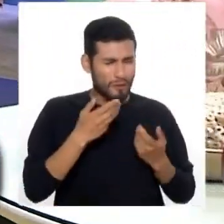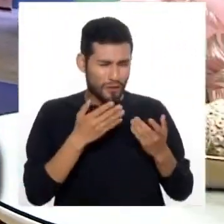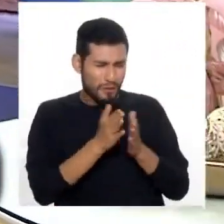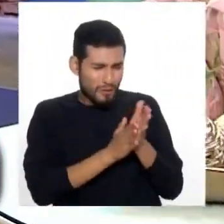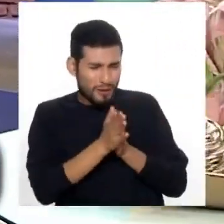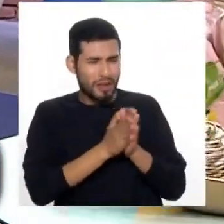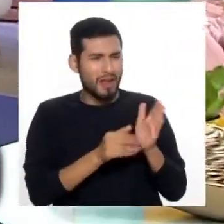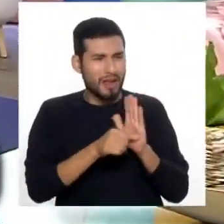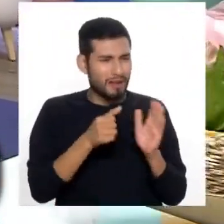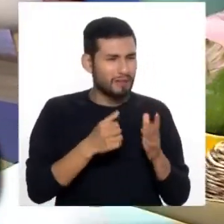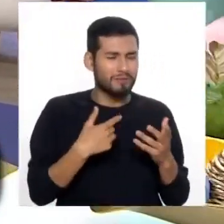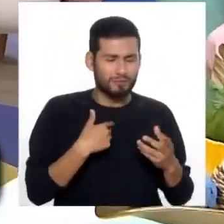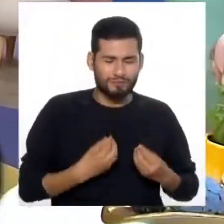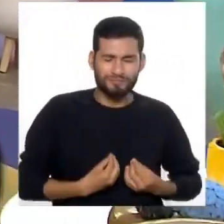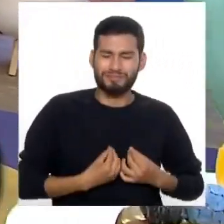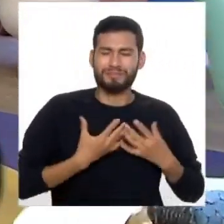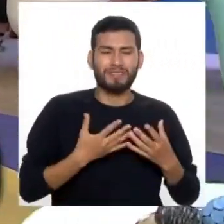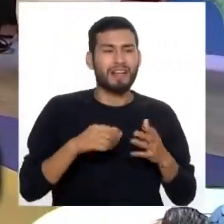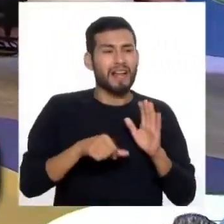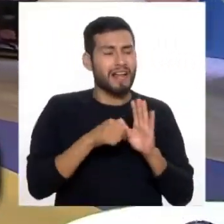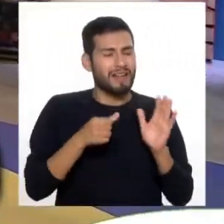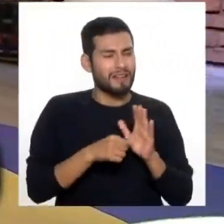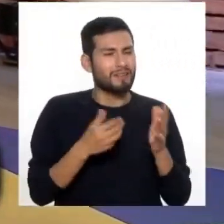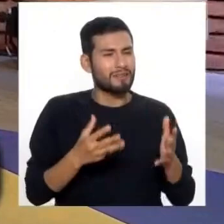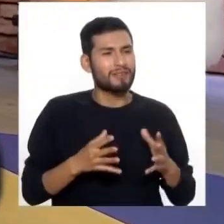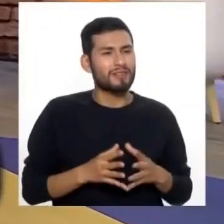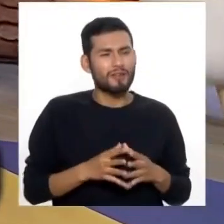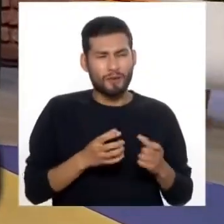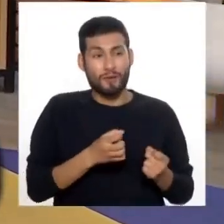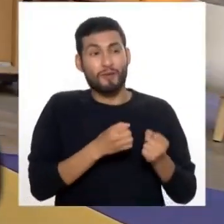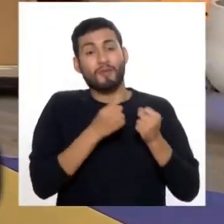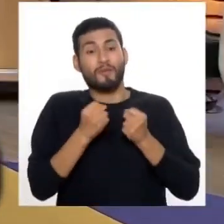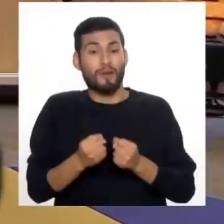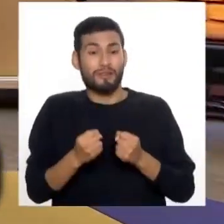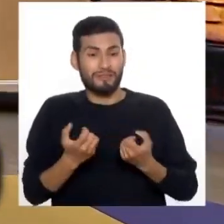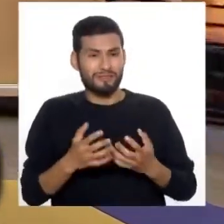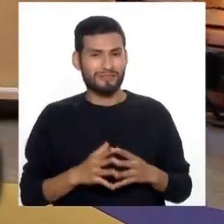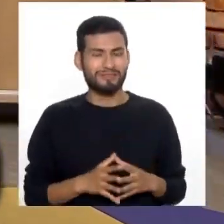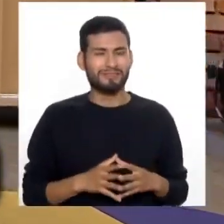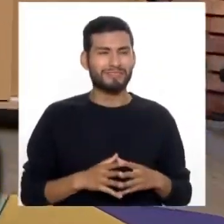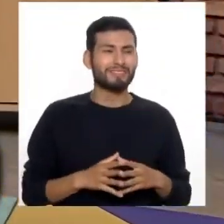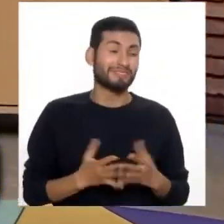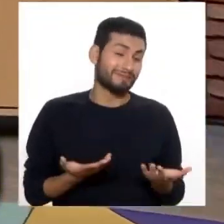el arte mueve tanto realmente. El arte es muy, muy poderoso. Entonces,